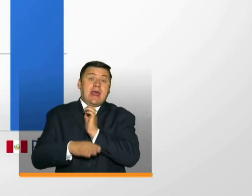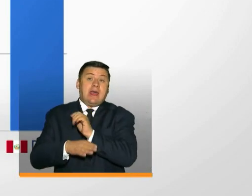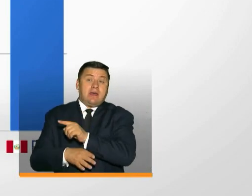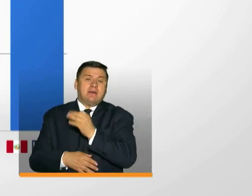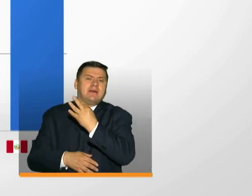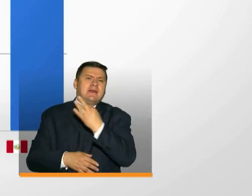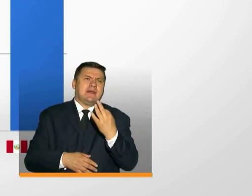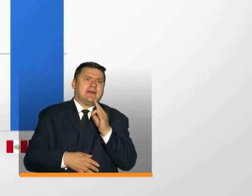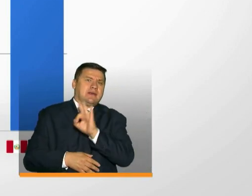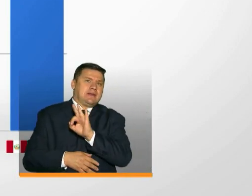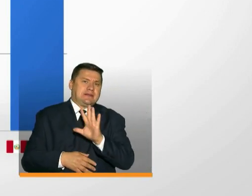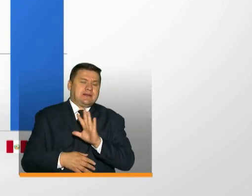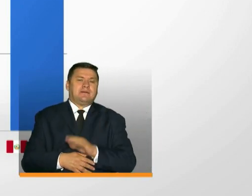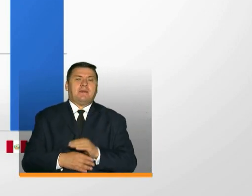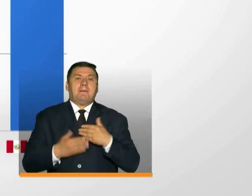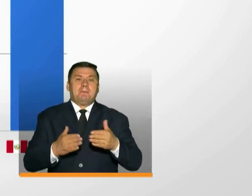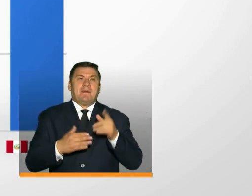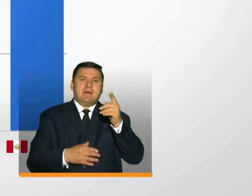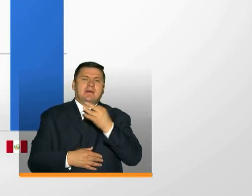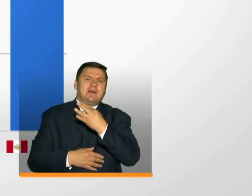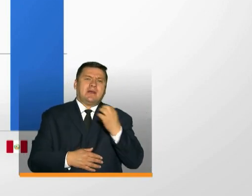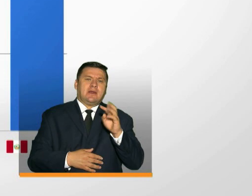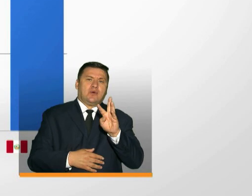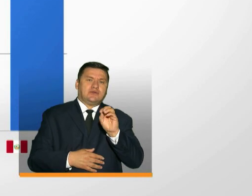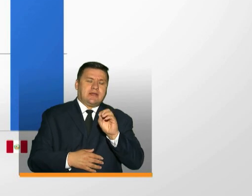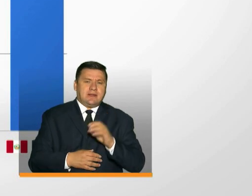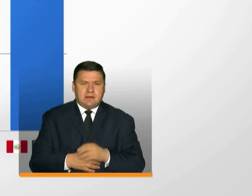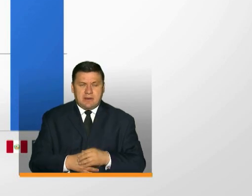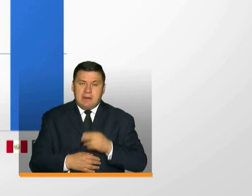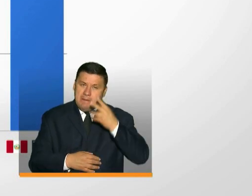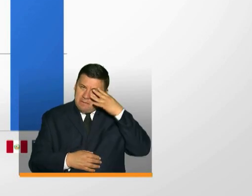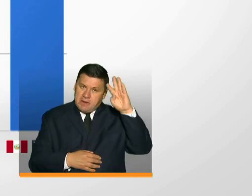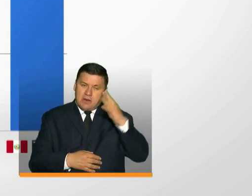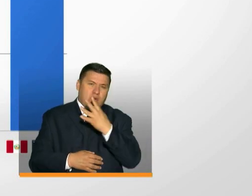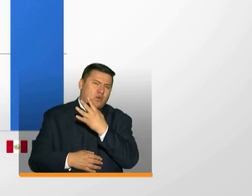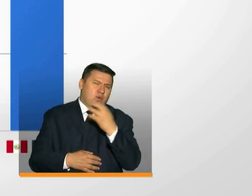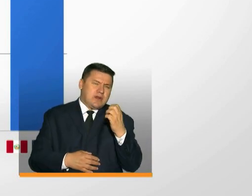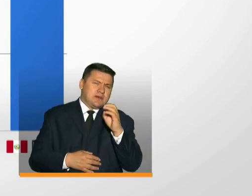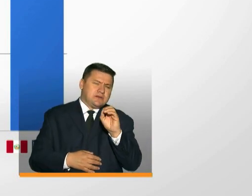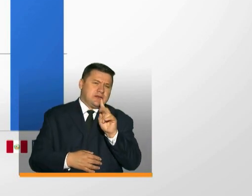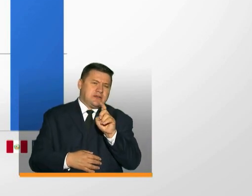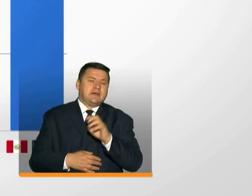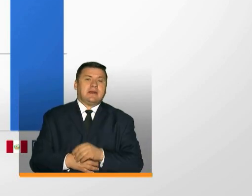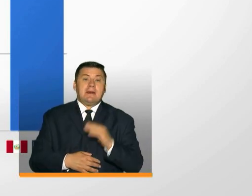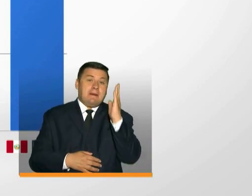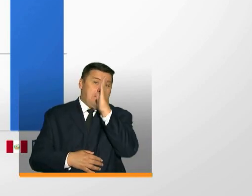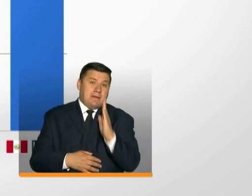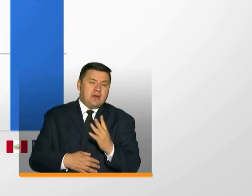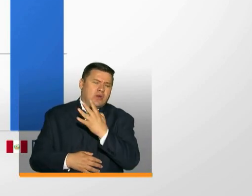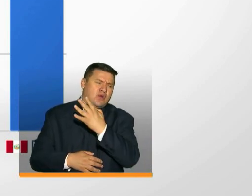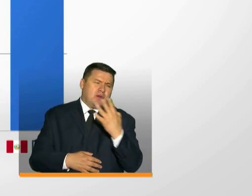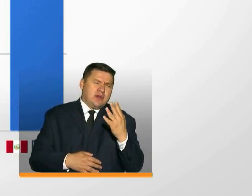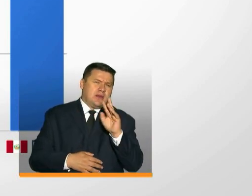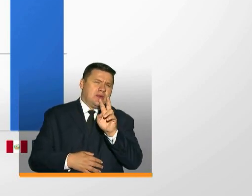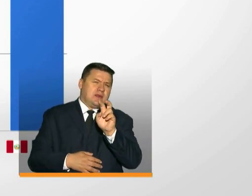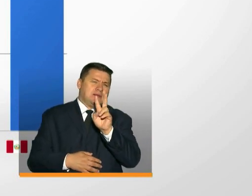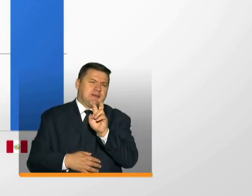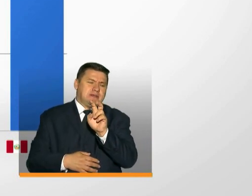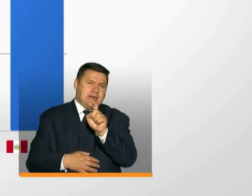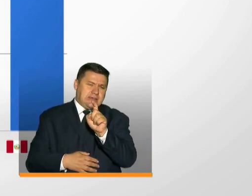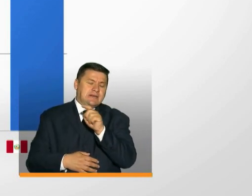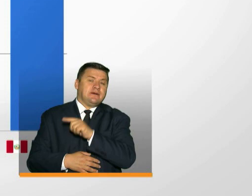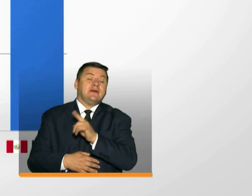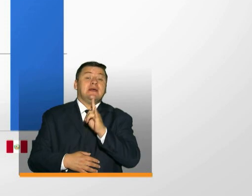en 335, Panamá en 380, México en 406, Brasil en